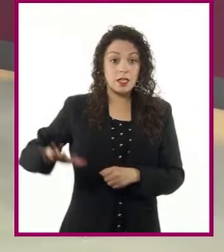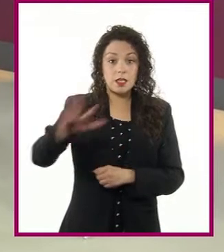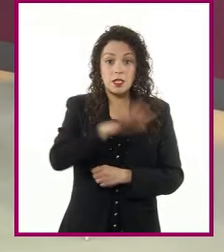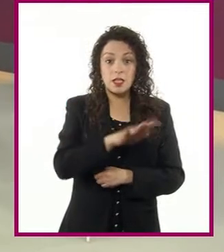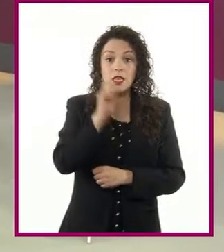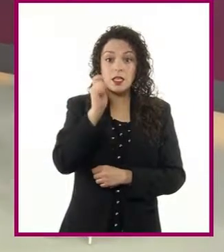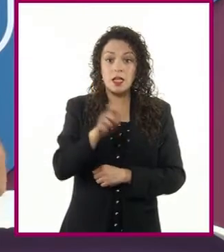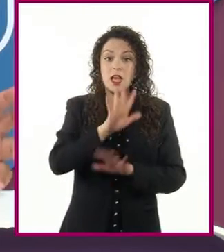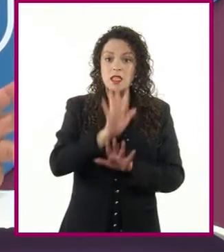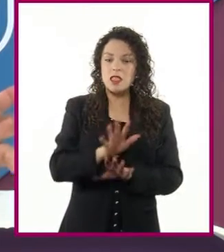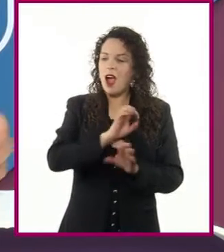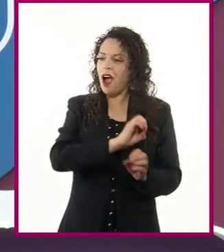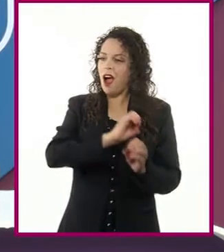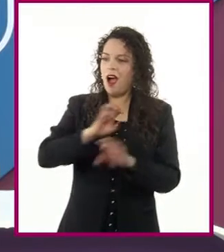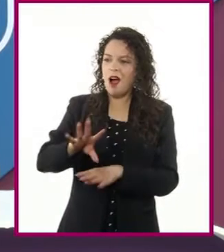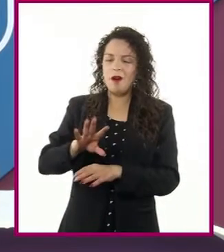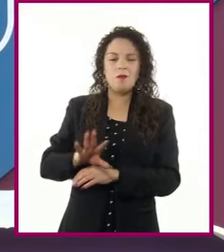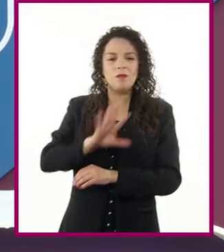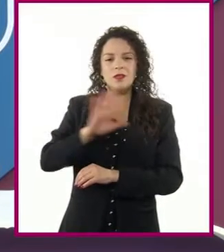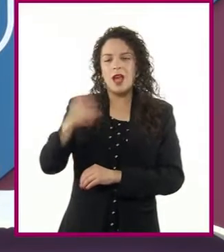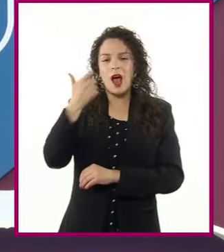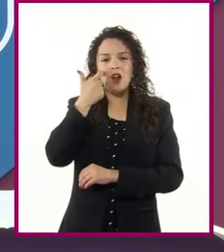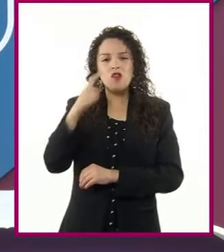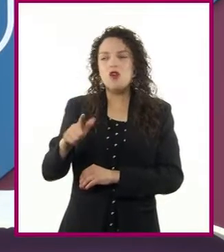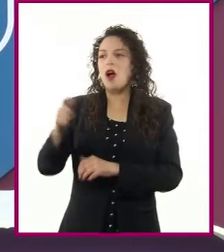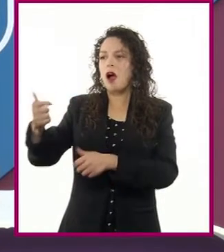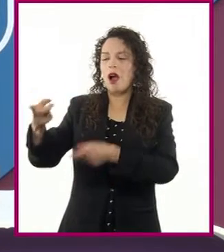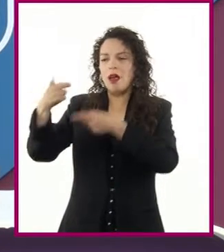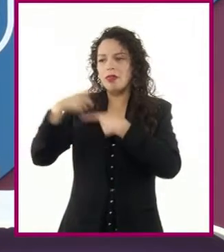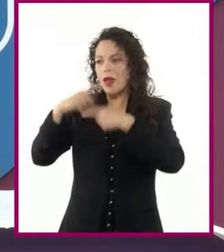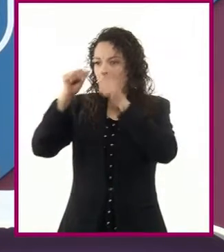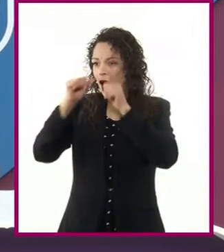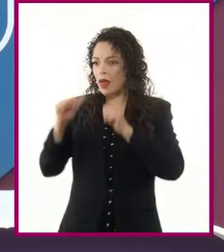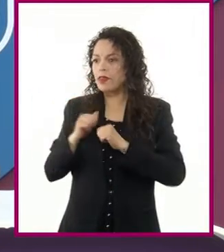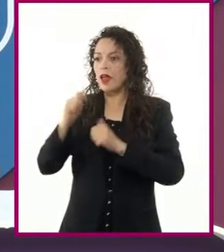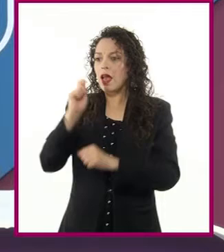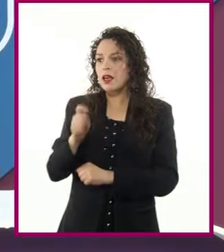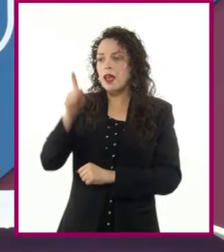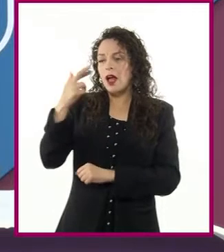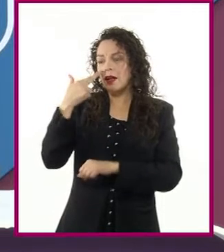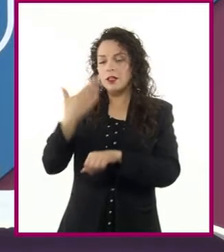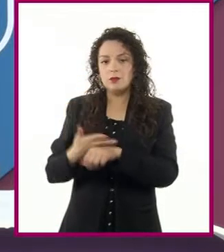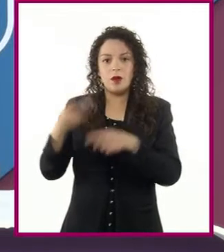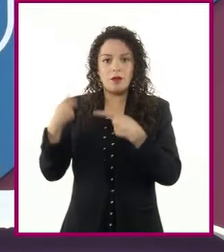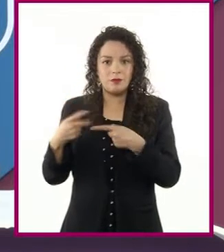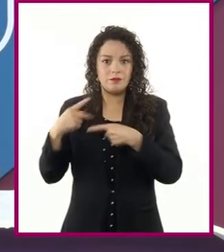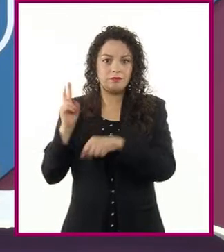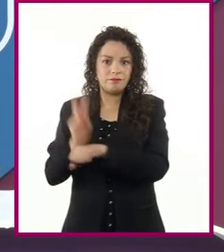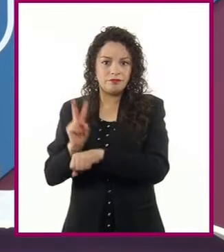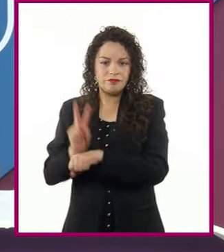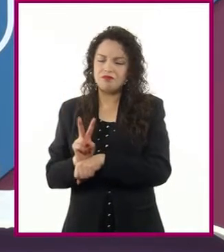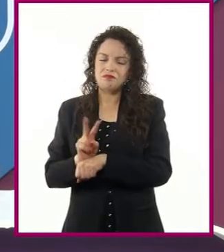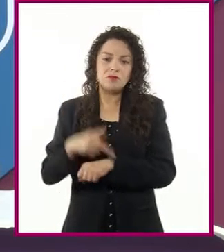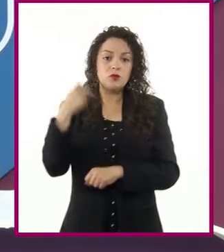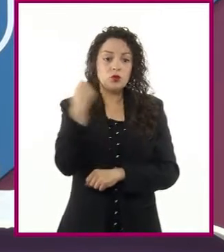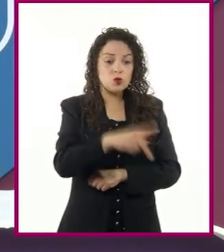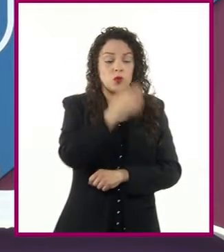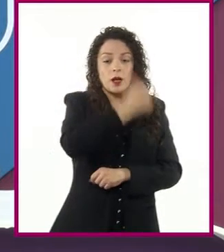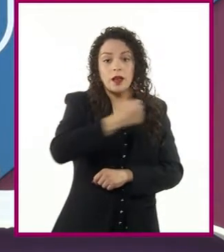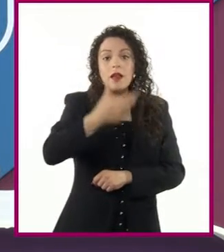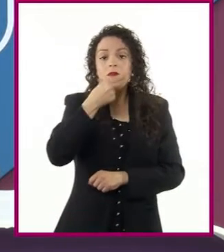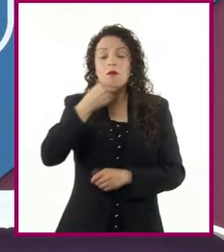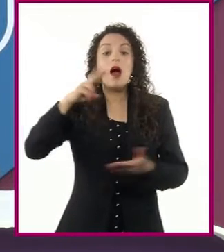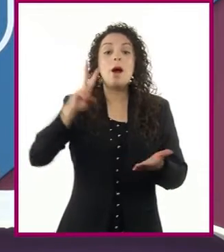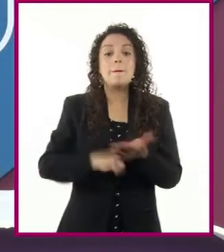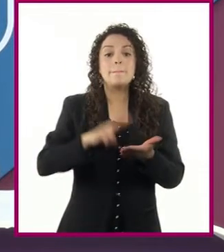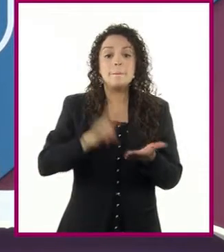el yugo de la tutela, difundirán el espíritu de una estimación racional del propio valor de cada hombre y de su